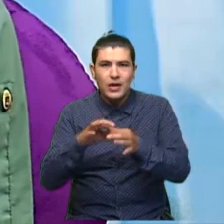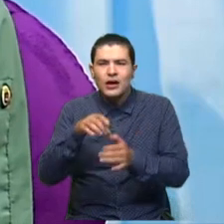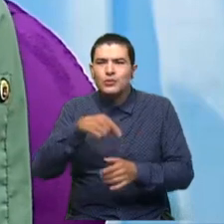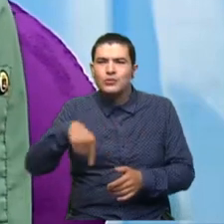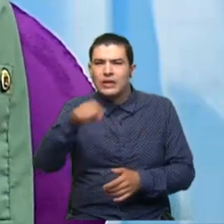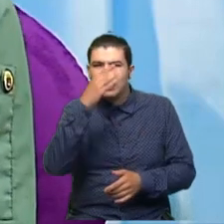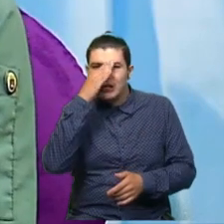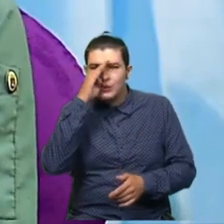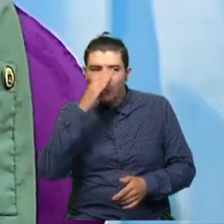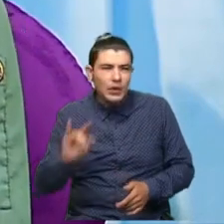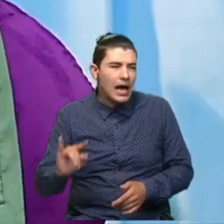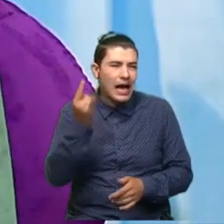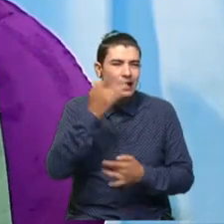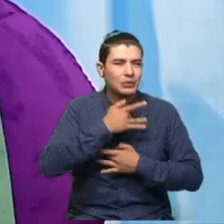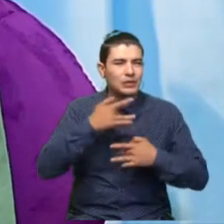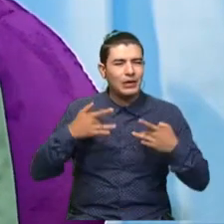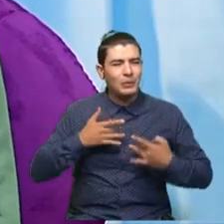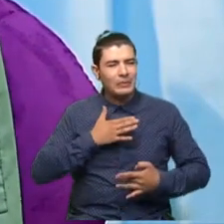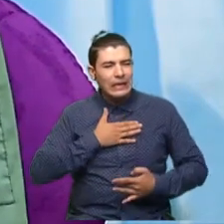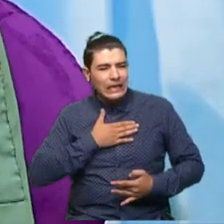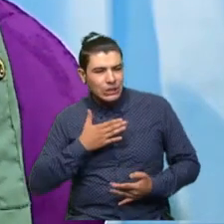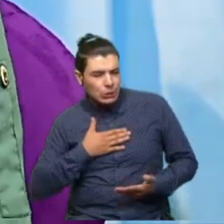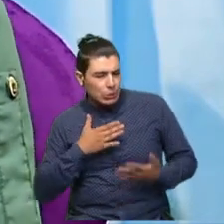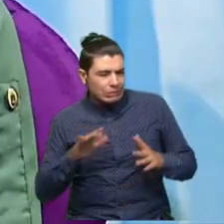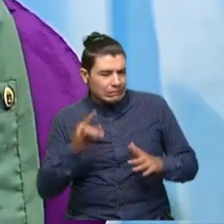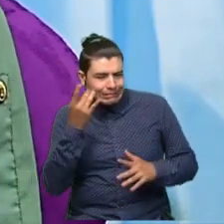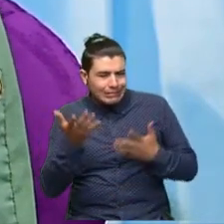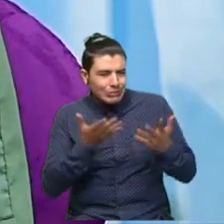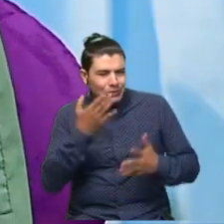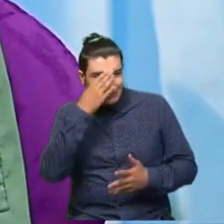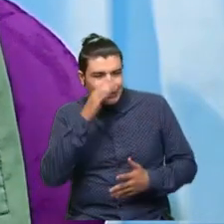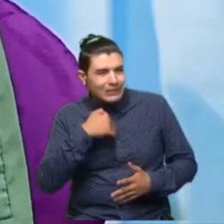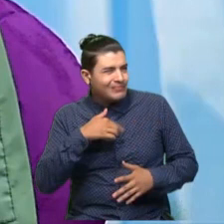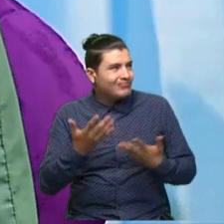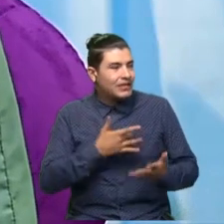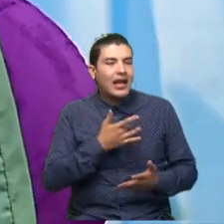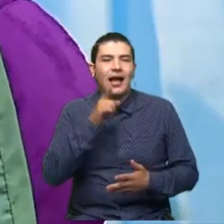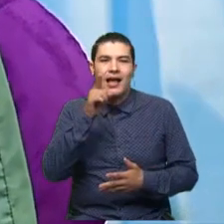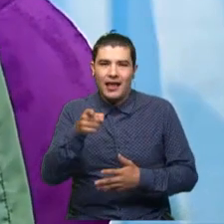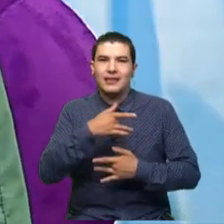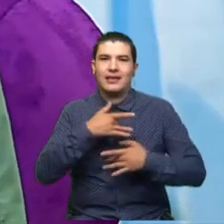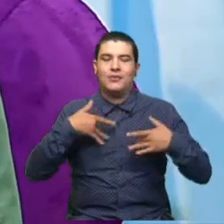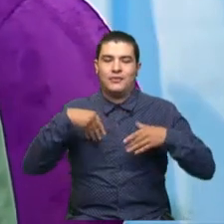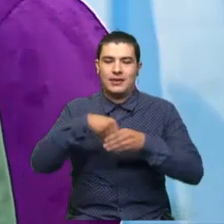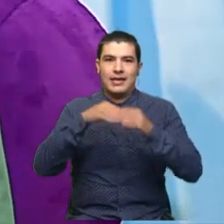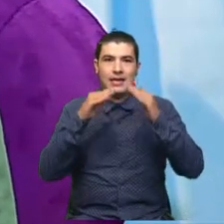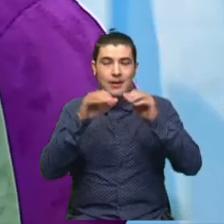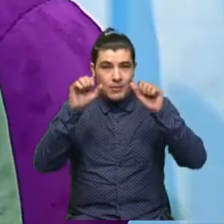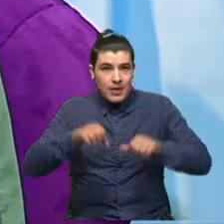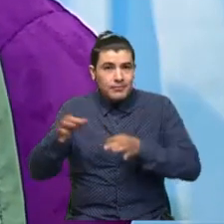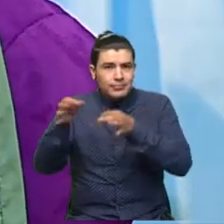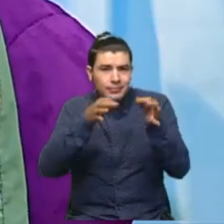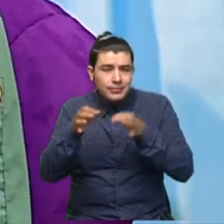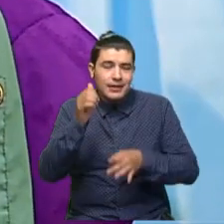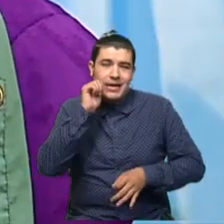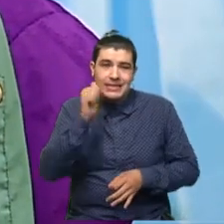inquietudes que más nos aquejan en cuanto a las enfermedades que hoy en día nos rodean. Muchísimas gracias por acompañarnos, televidentes. Los